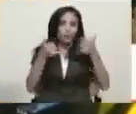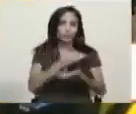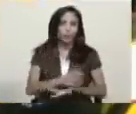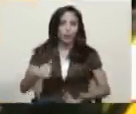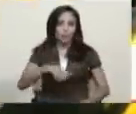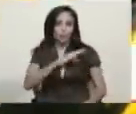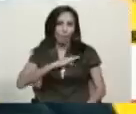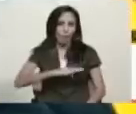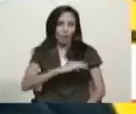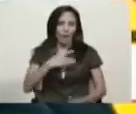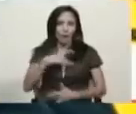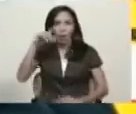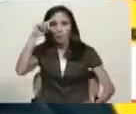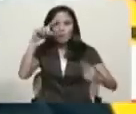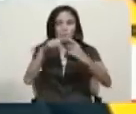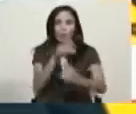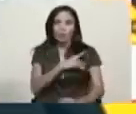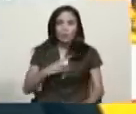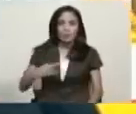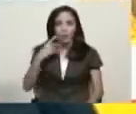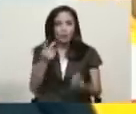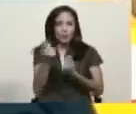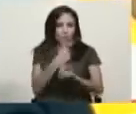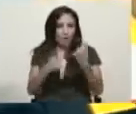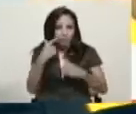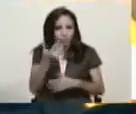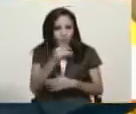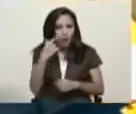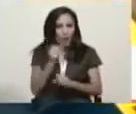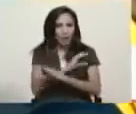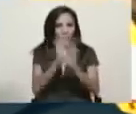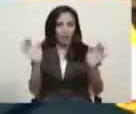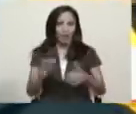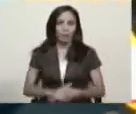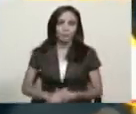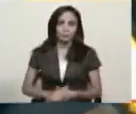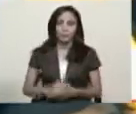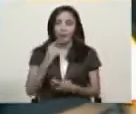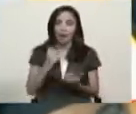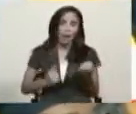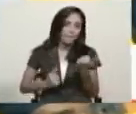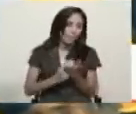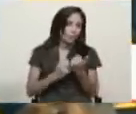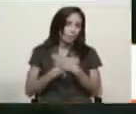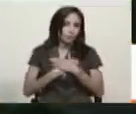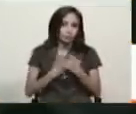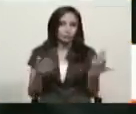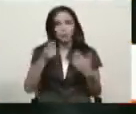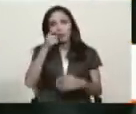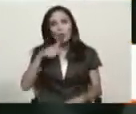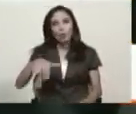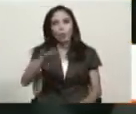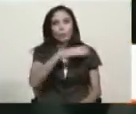moral, el deseo, las ganas, los recursos. Tenemos la solidaridad, el amor de los pueblos.